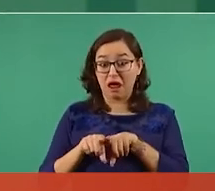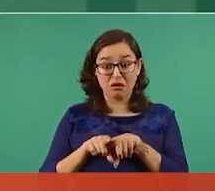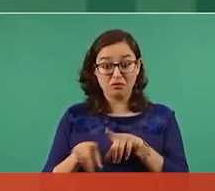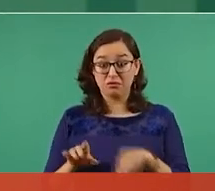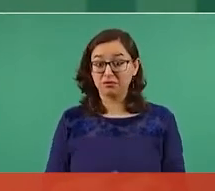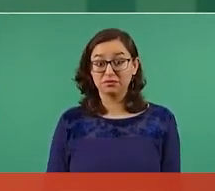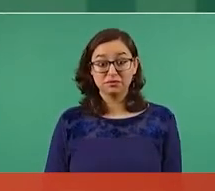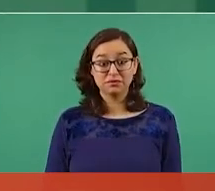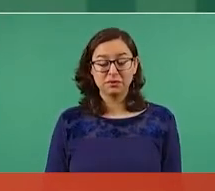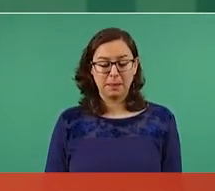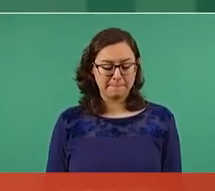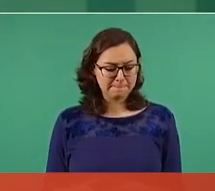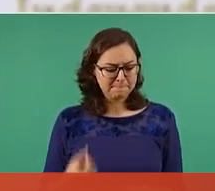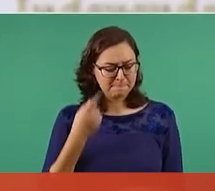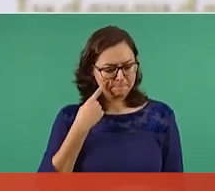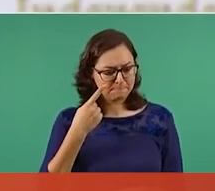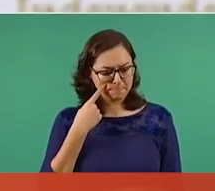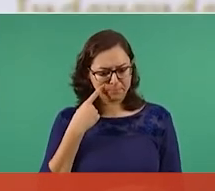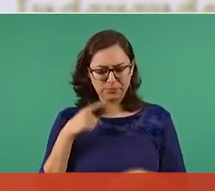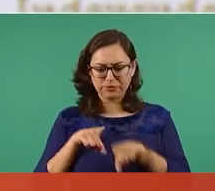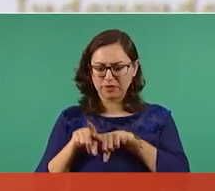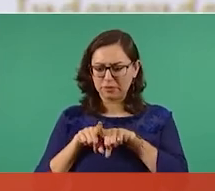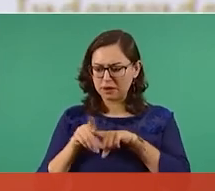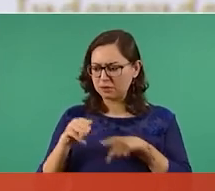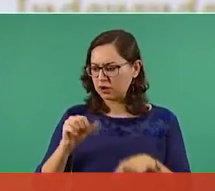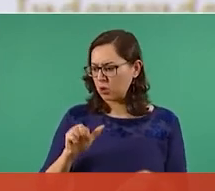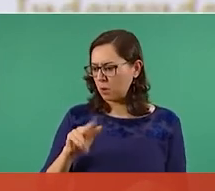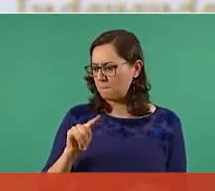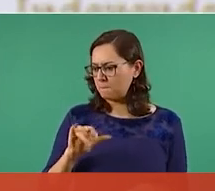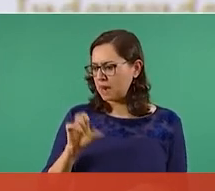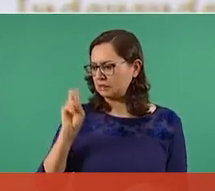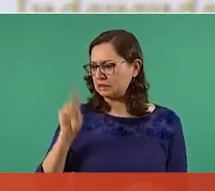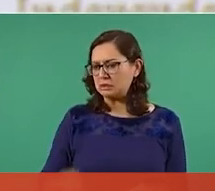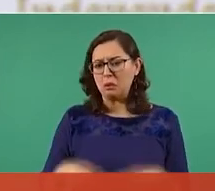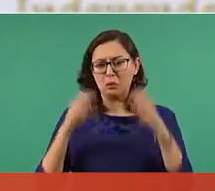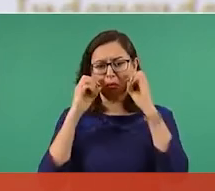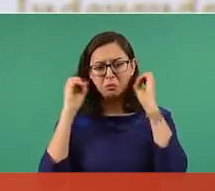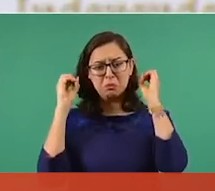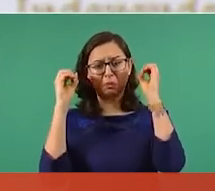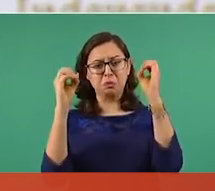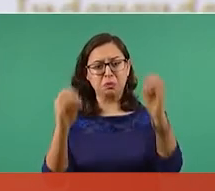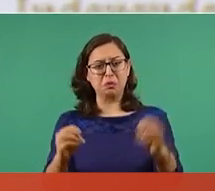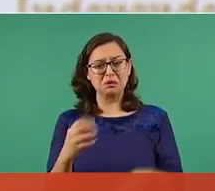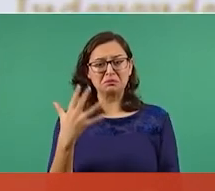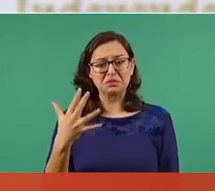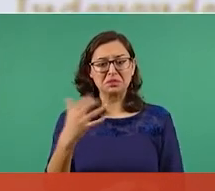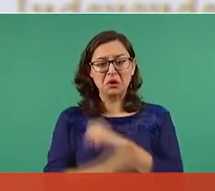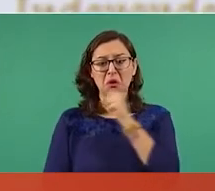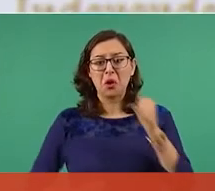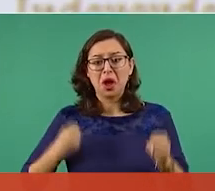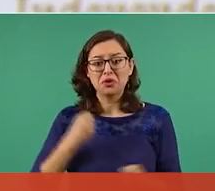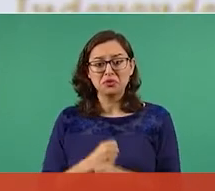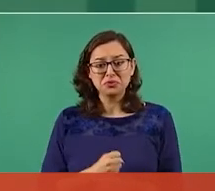A mi hermano Martín, pues no lo veo desde hace 5 años.